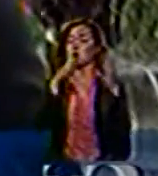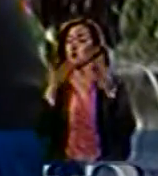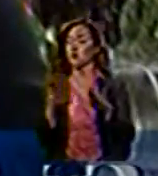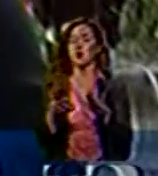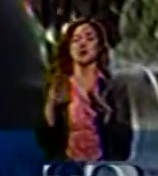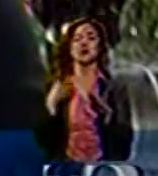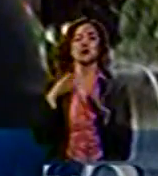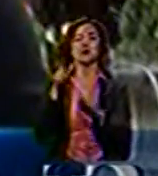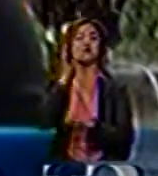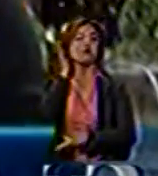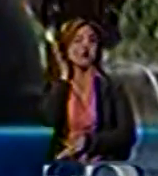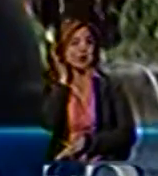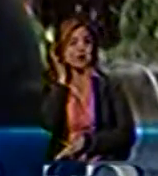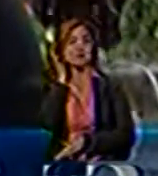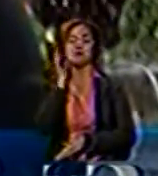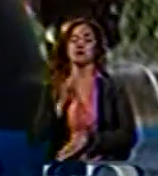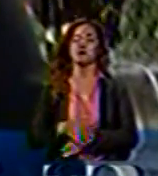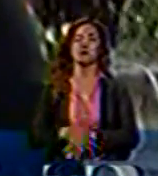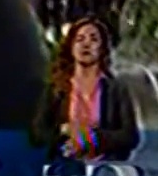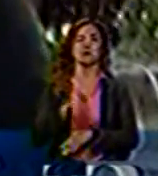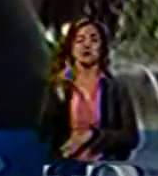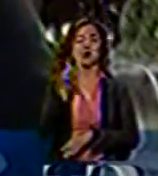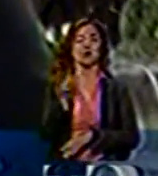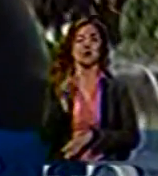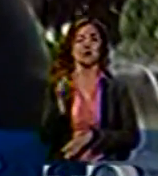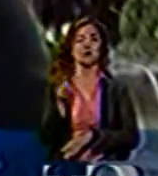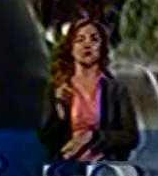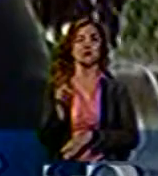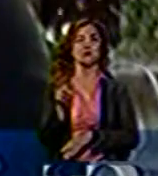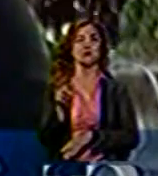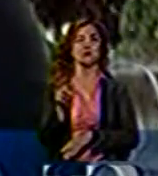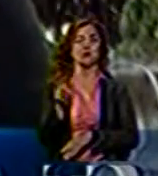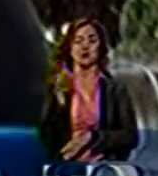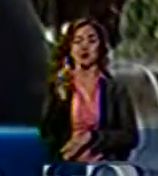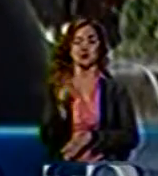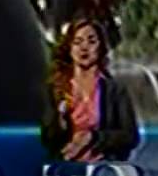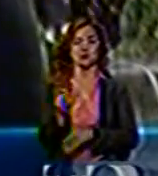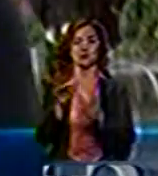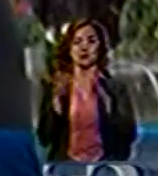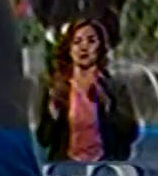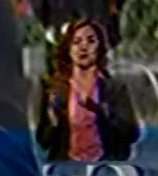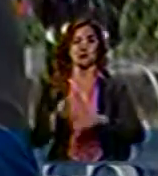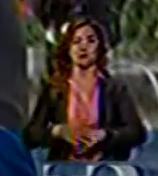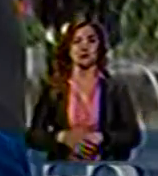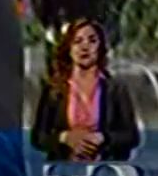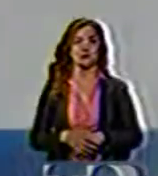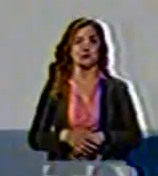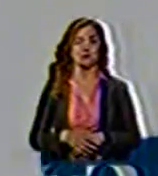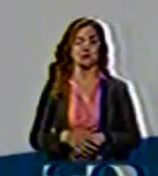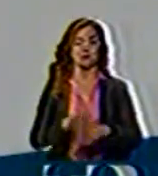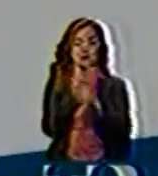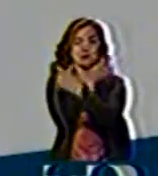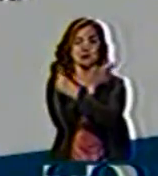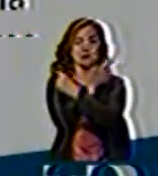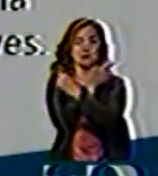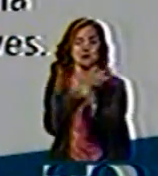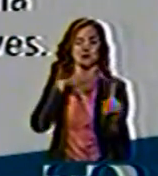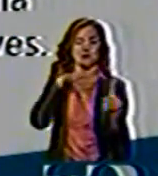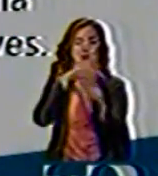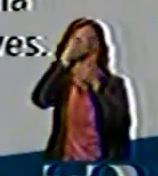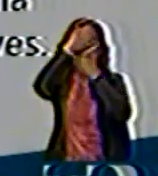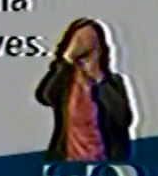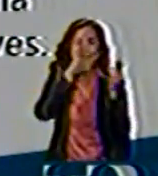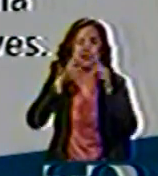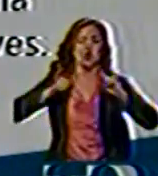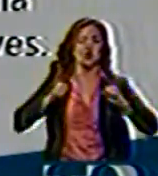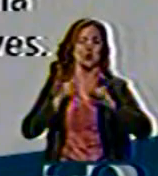una cadete ecuatoriana y dejó una fallecida. Sobre eso, el presidente de la República, Lenín Moreno, puso en su cuenta de Twitter: el brutal acto terrorista en Bogotá